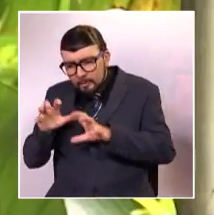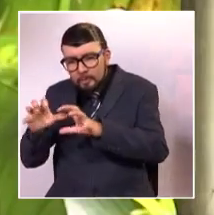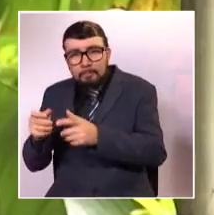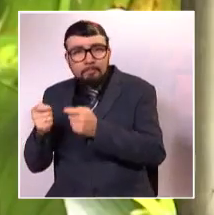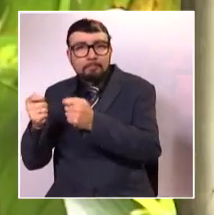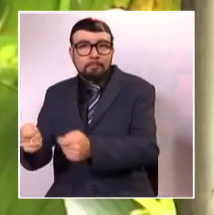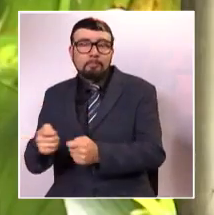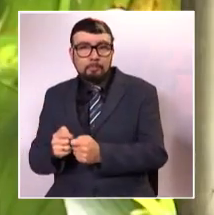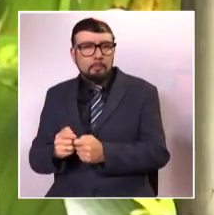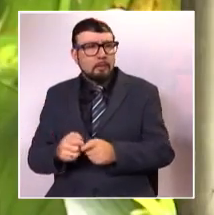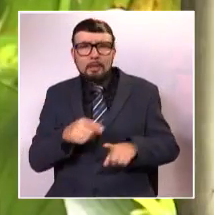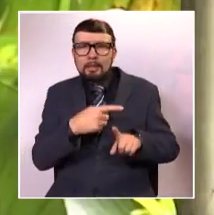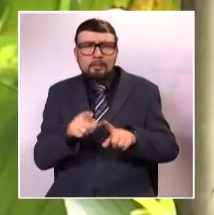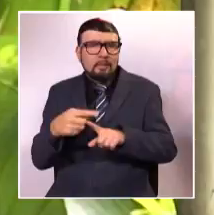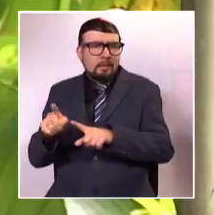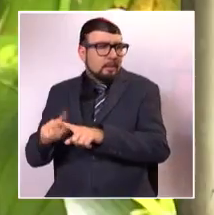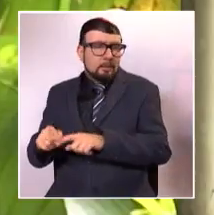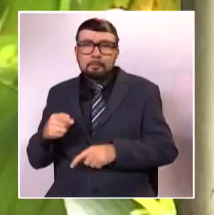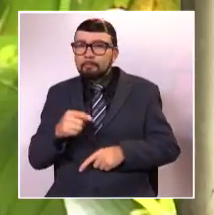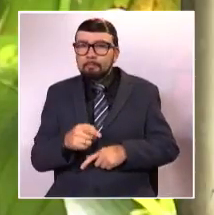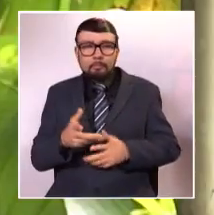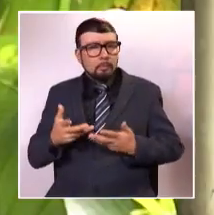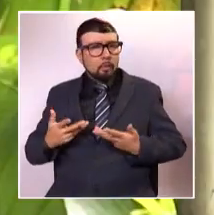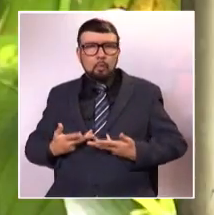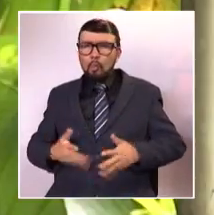las neoplasias, es decir, cualquier